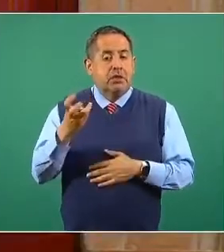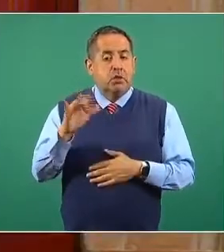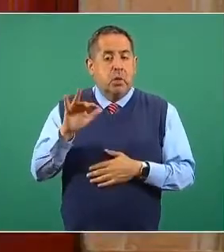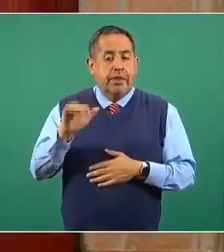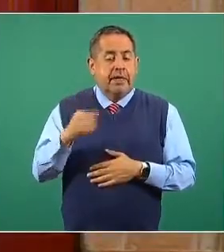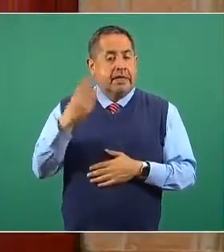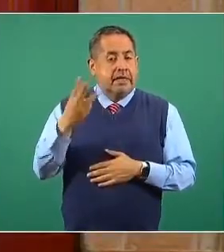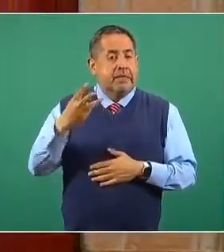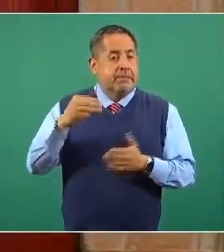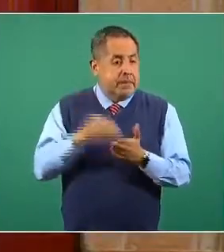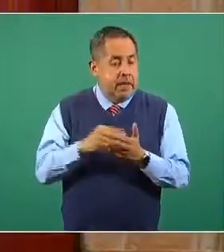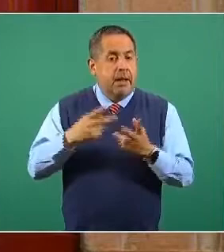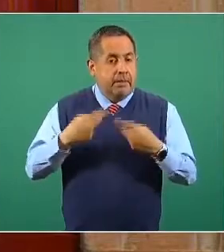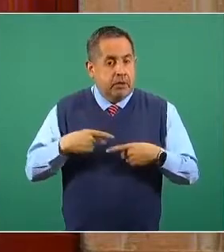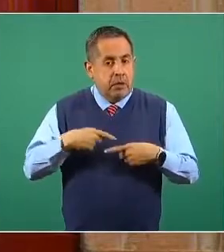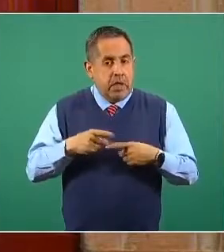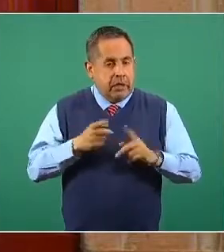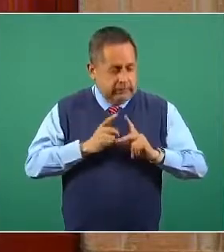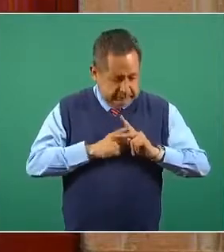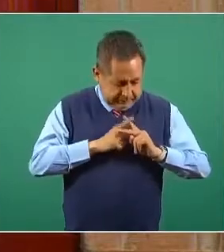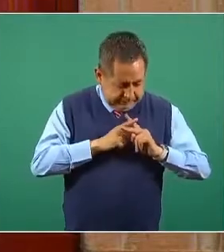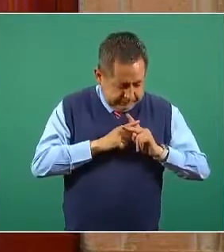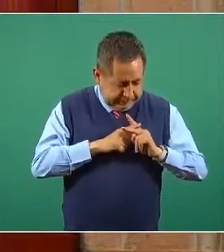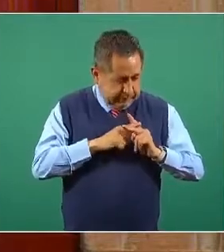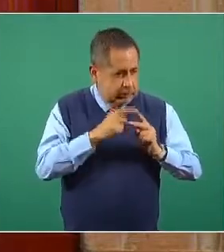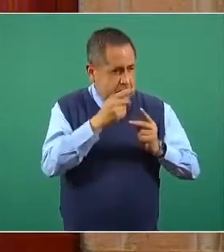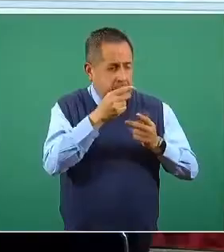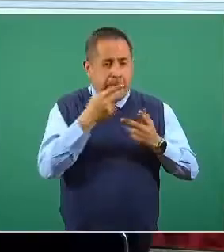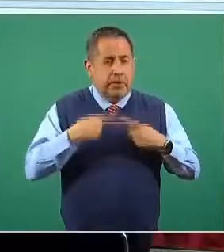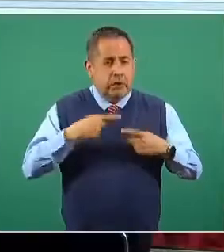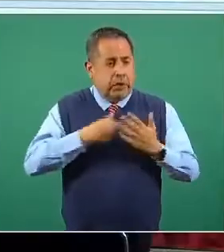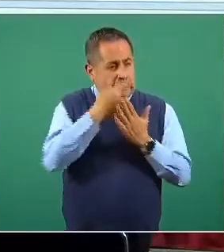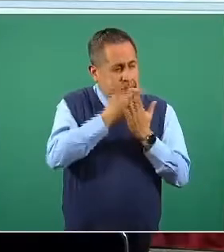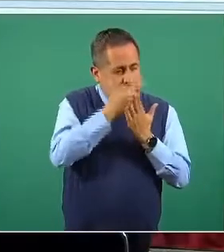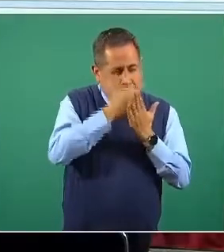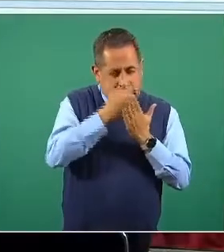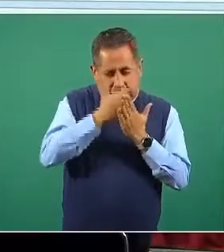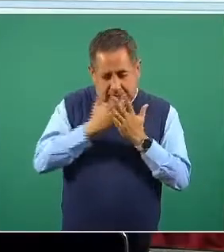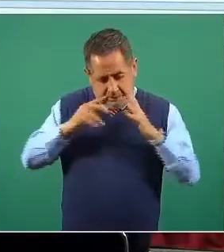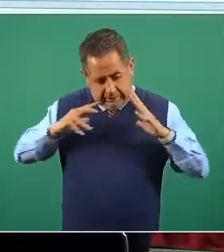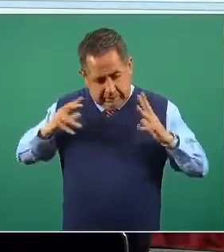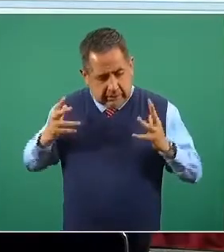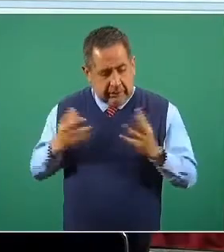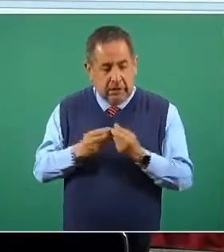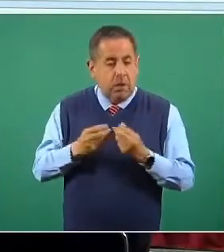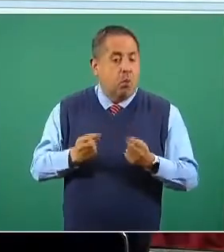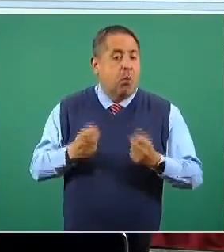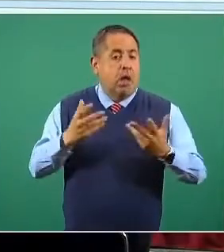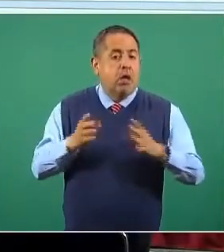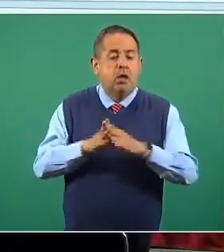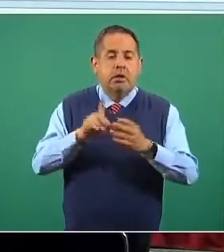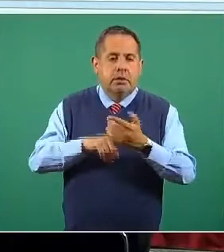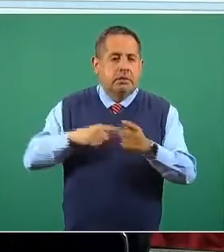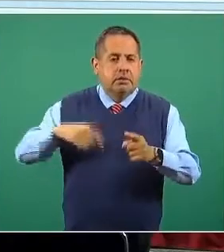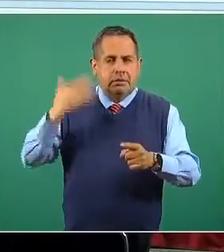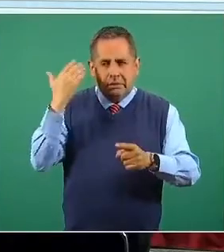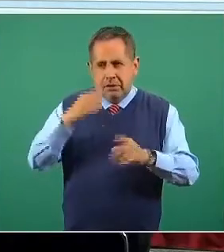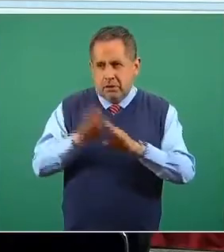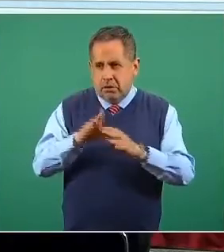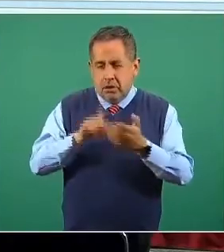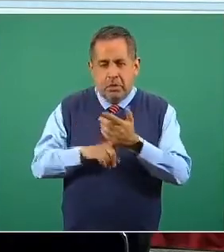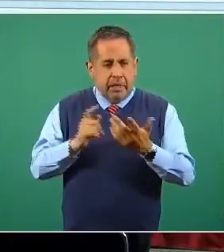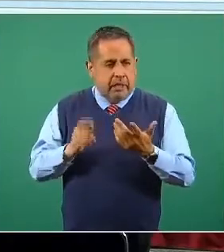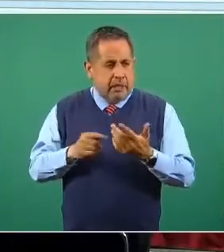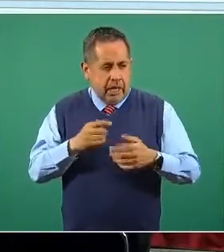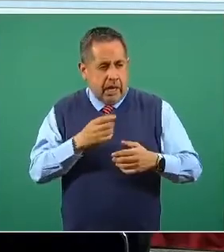4.353.000 las personas que han ingresado al sistema informático, el CISBER, en donde todas las entidades, como decíamos, clasifican